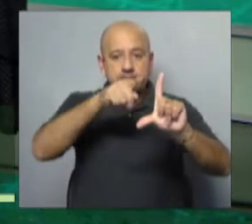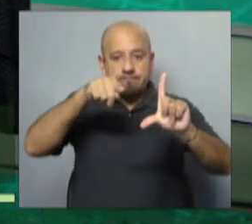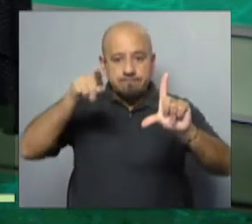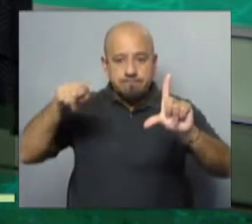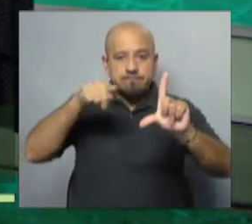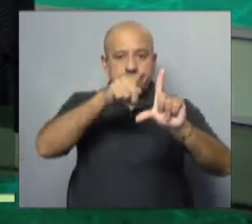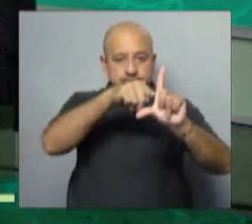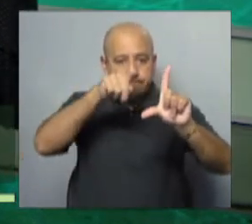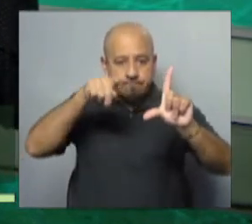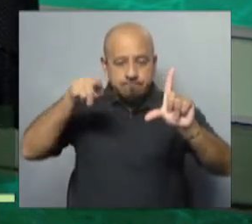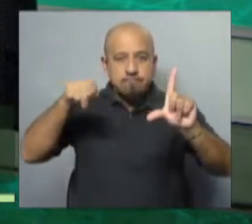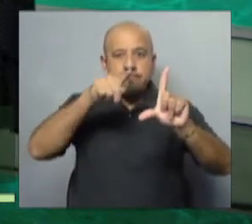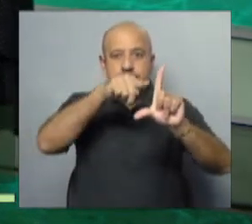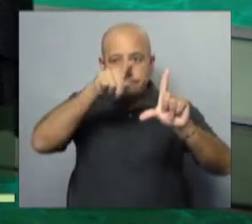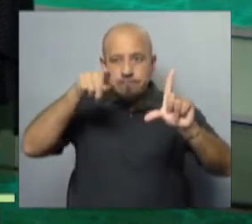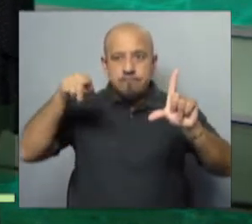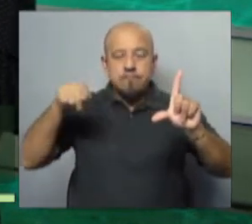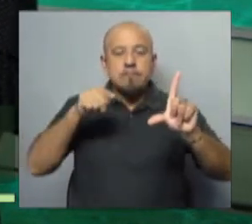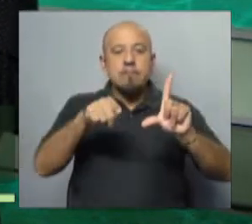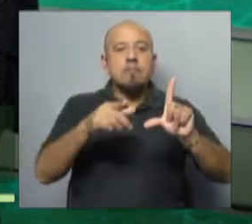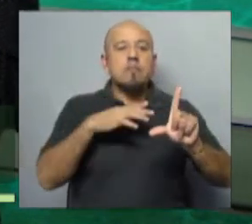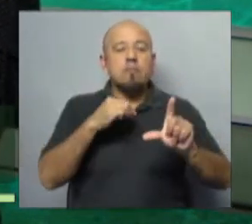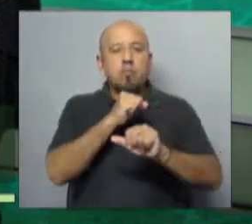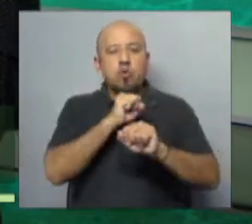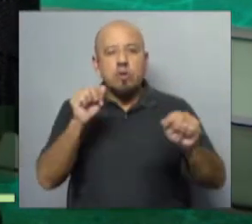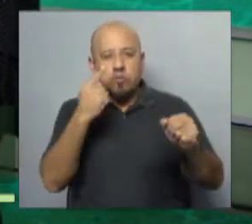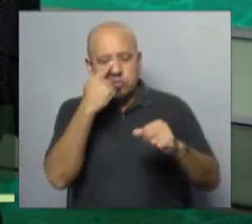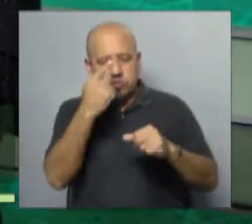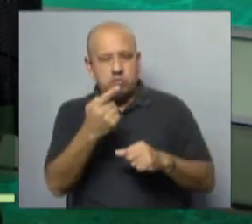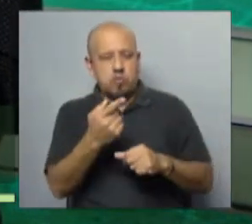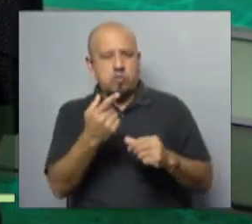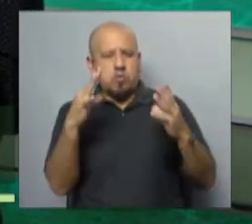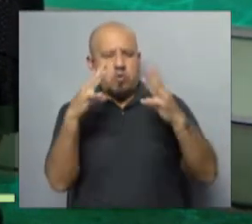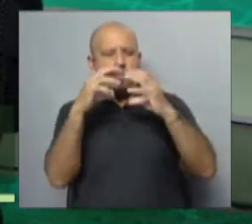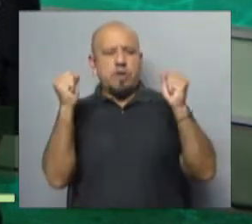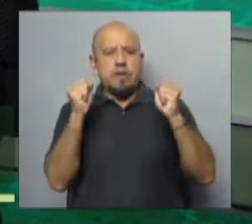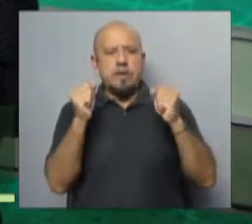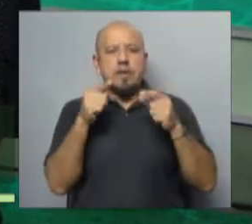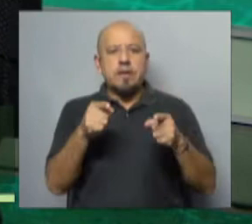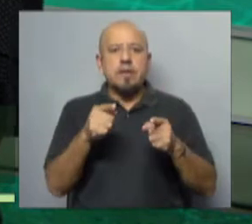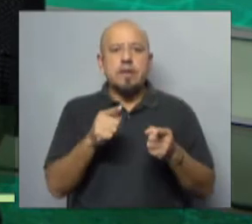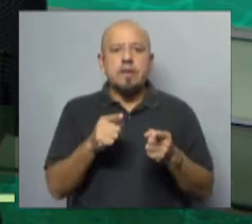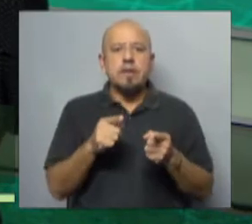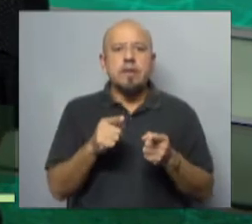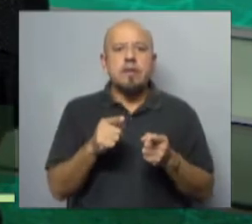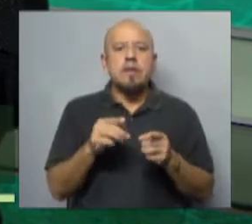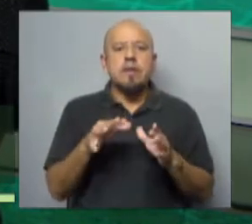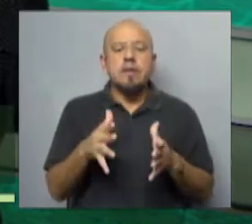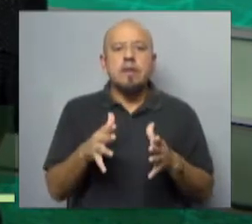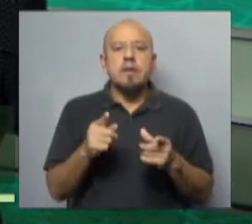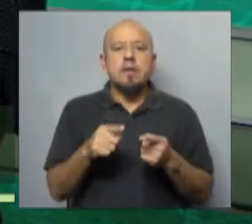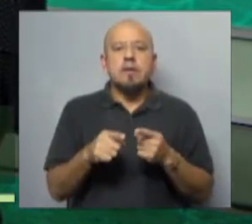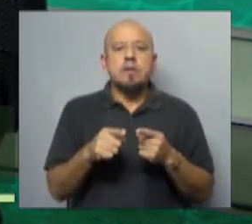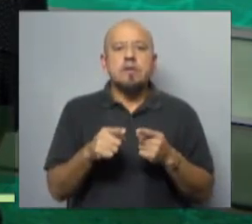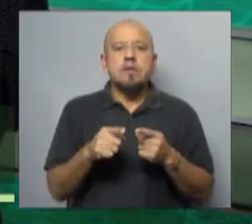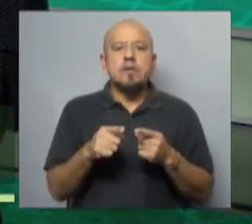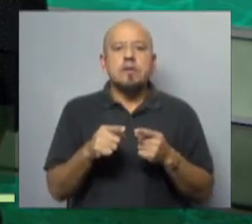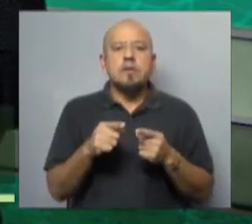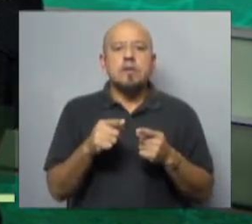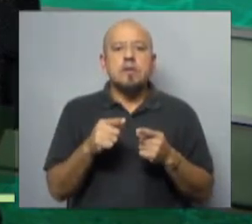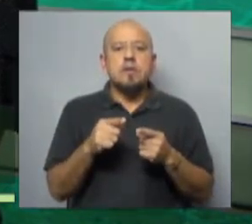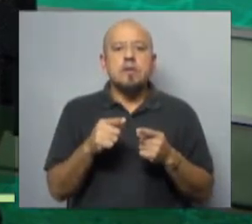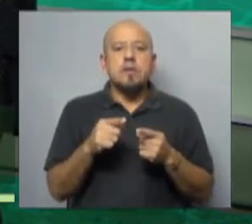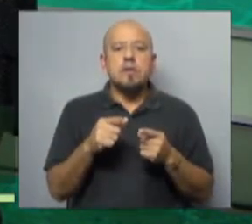está permitiendo ver lo que sucede en este en este breve lapso del 2020 hasta hoy es justamente lo que hablábamos ya desde el comienzo